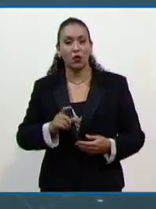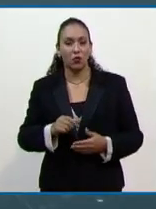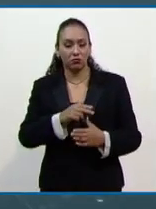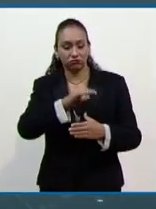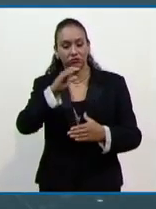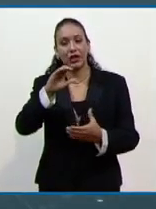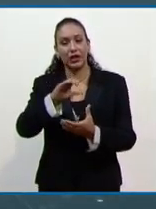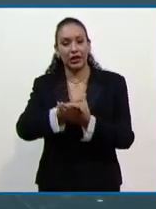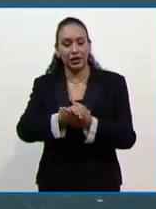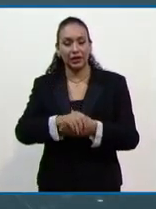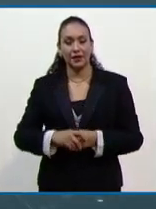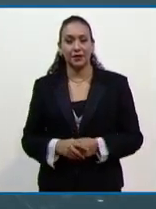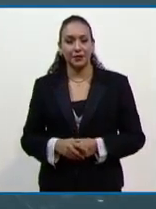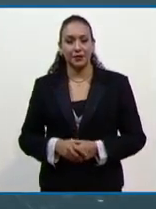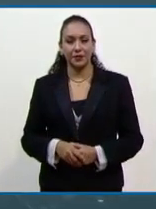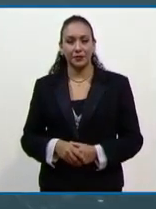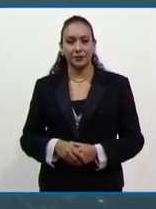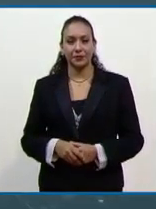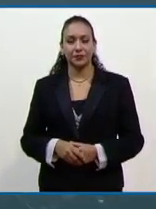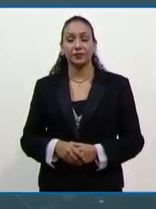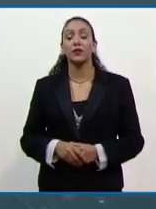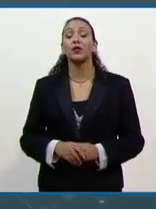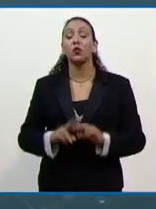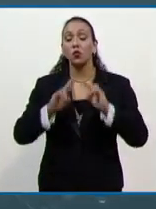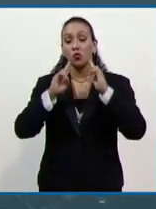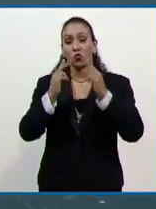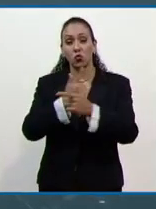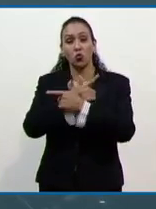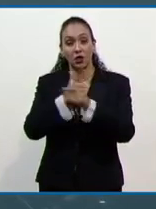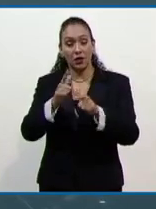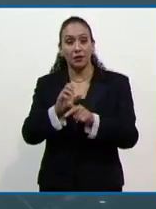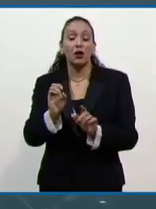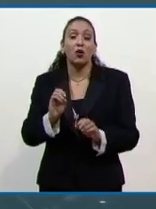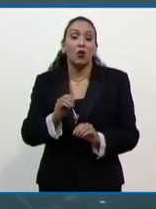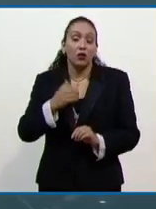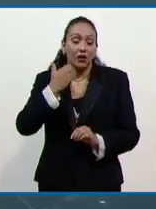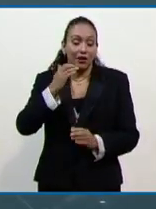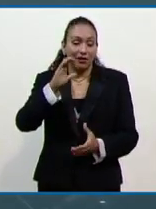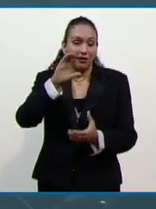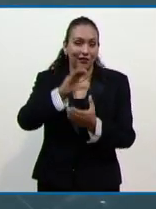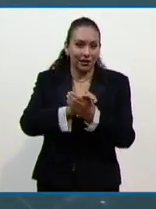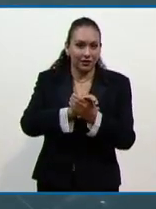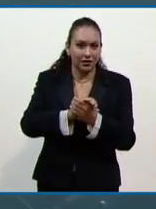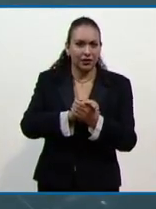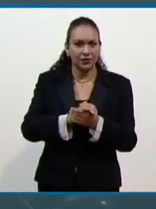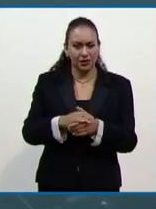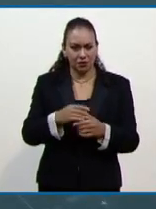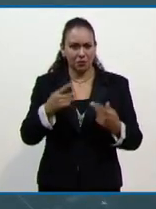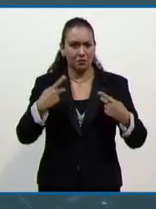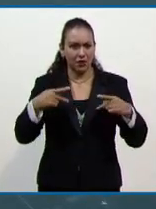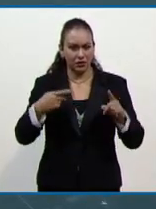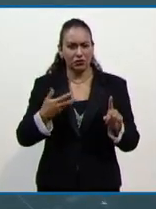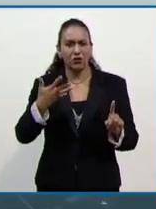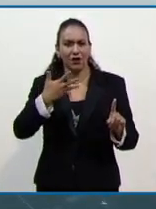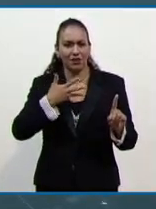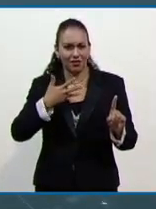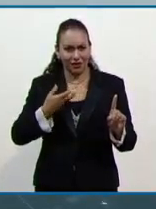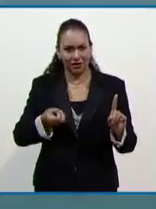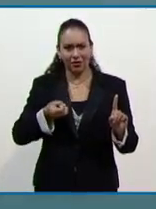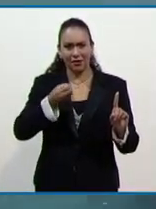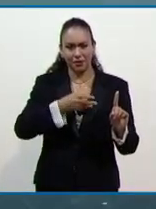Contraer nuevas nupcias o vivir en concubinato no debe ser motivo para cancelar la pensión por viudez, estableció la segunda